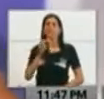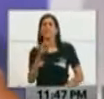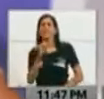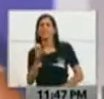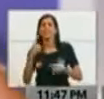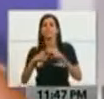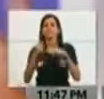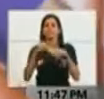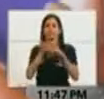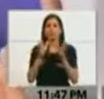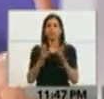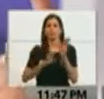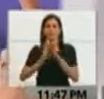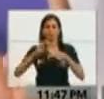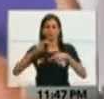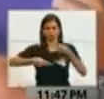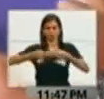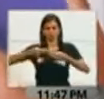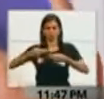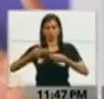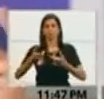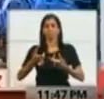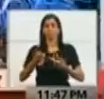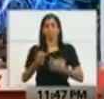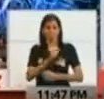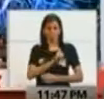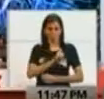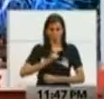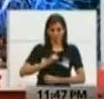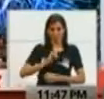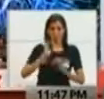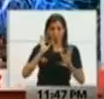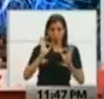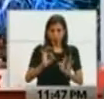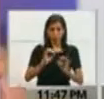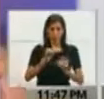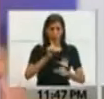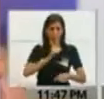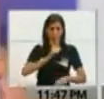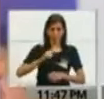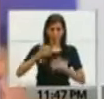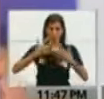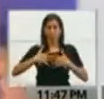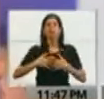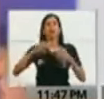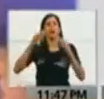Desarrollo Urbano. La privatización es el verdadero ejercicio de la democracia.